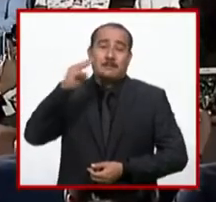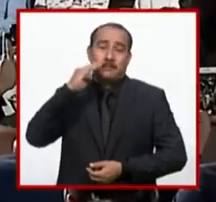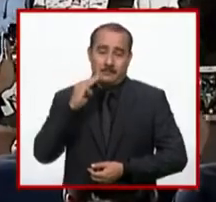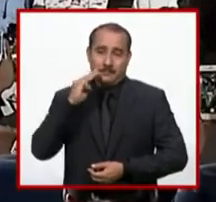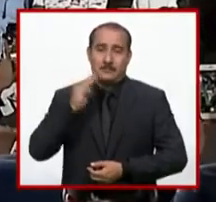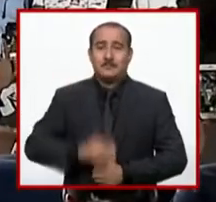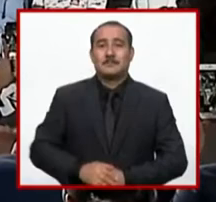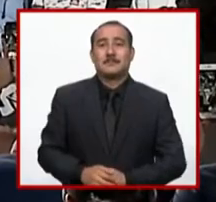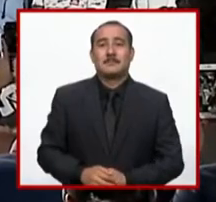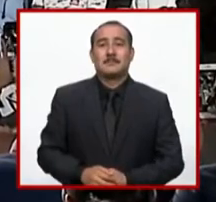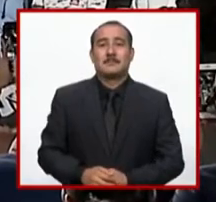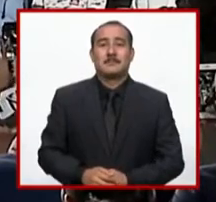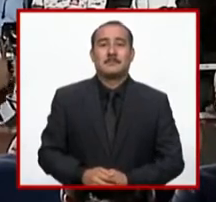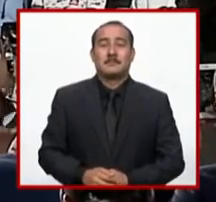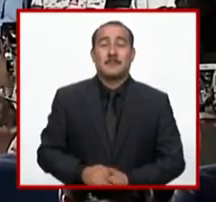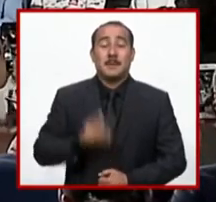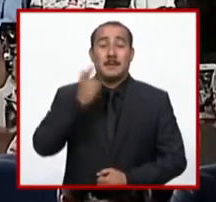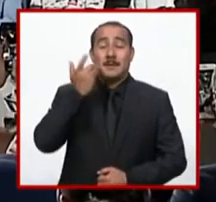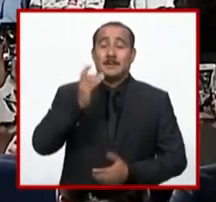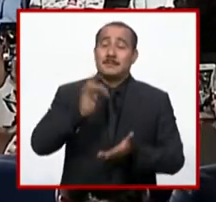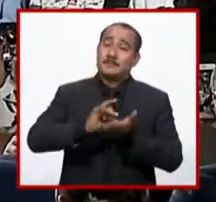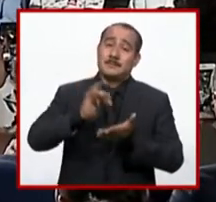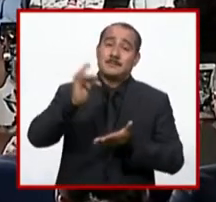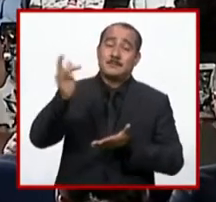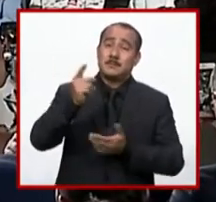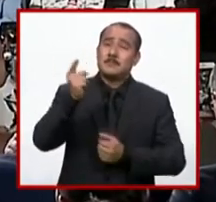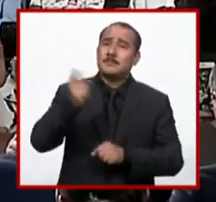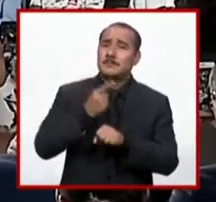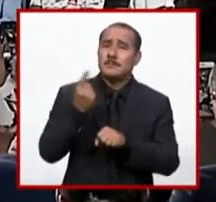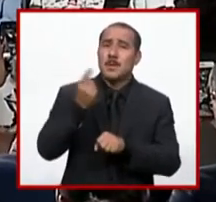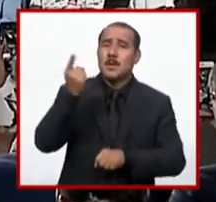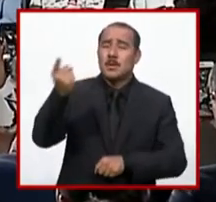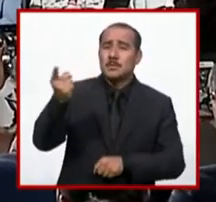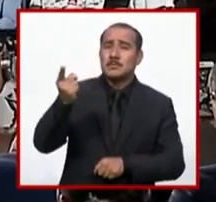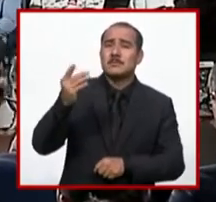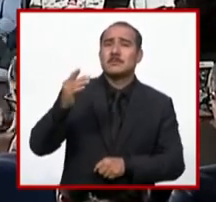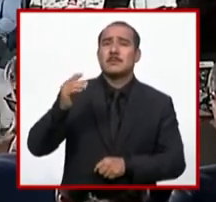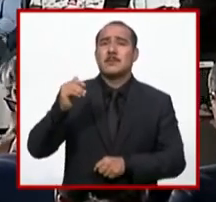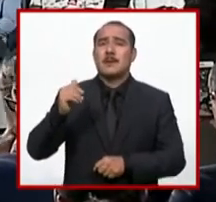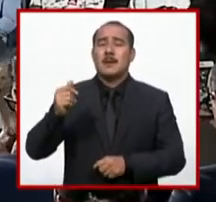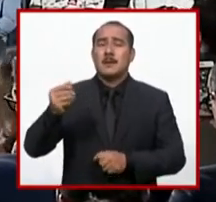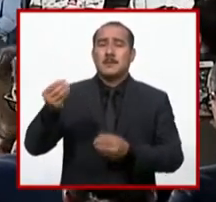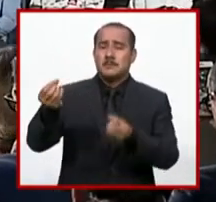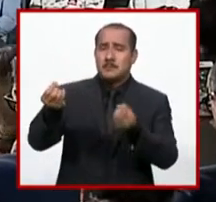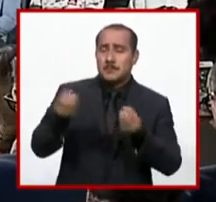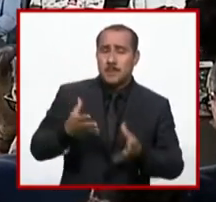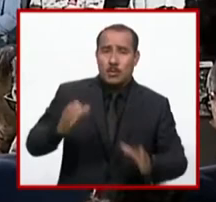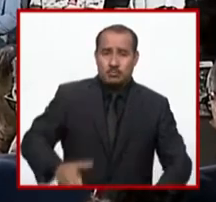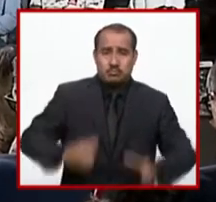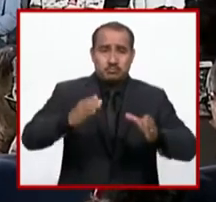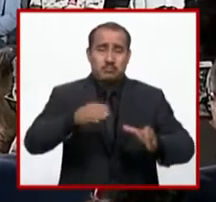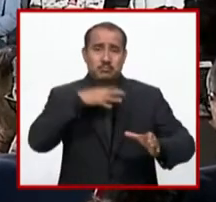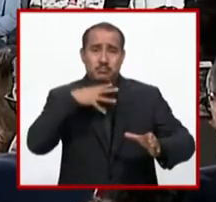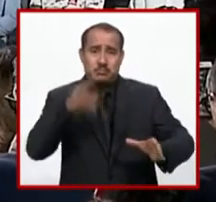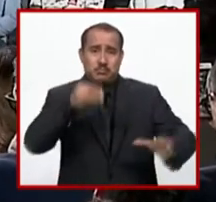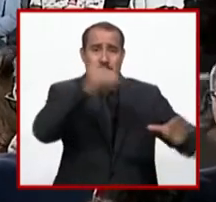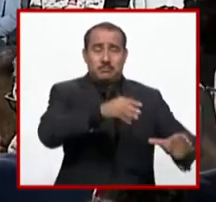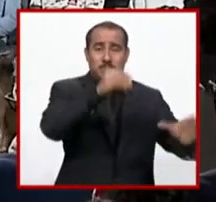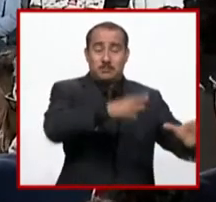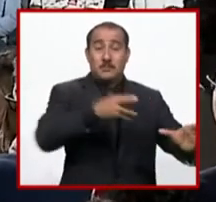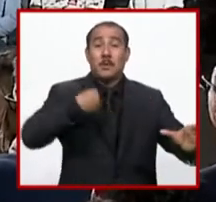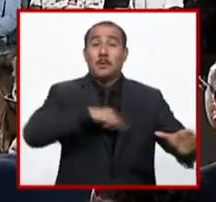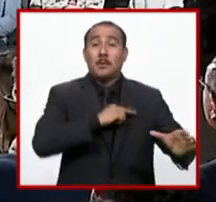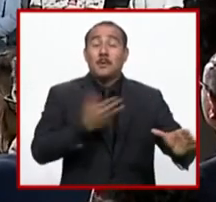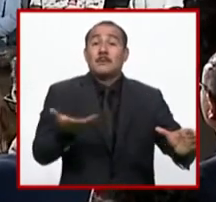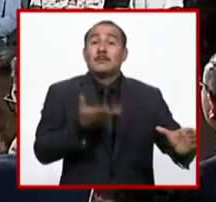Mural. Gracias a que el maestro Alejandro Mural nos dio esos contenedores, ahora